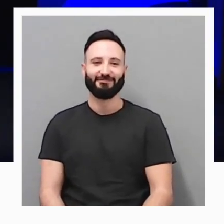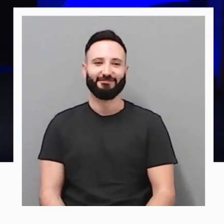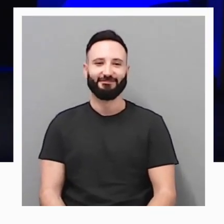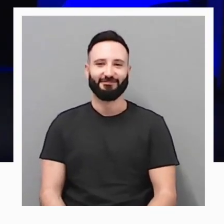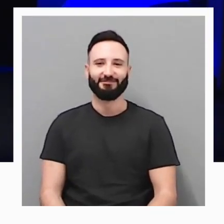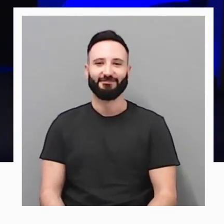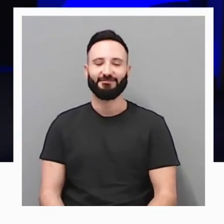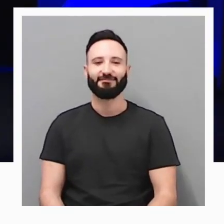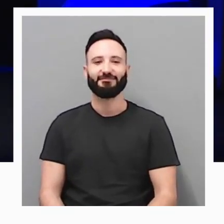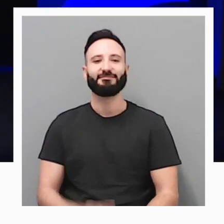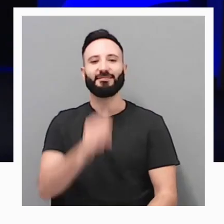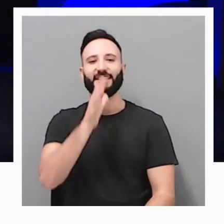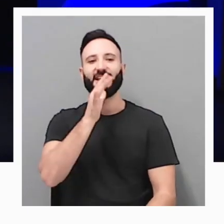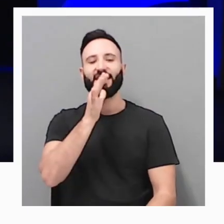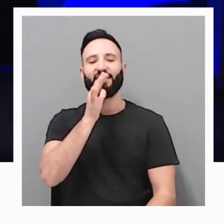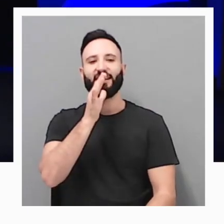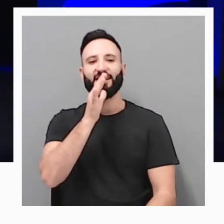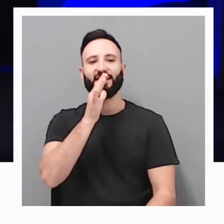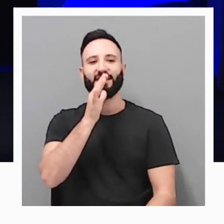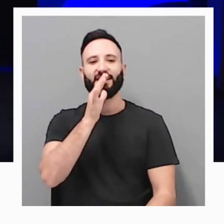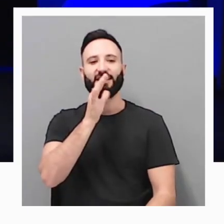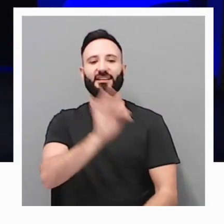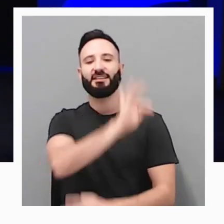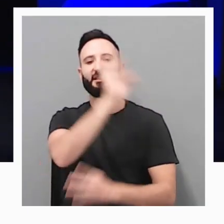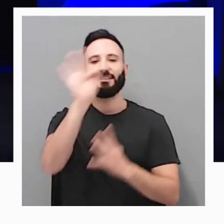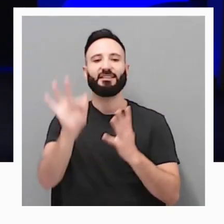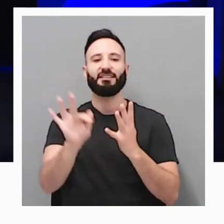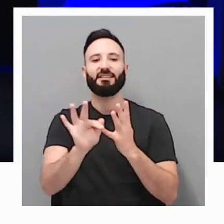E vamos agora conhecer as